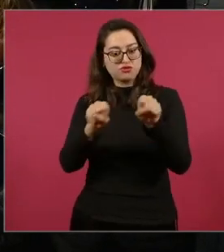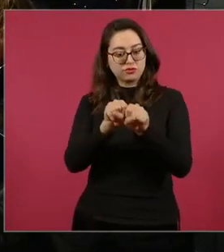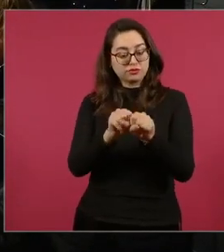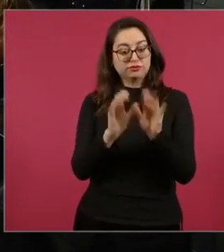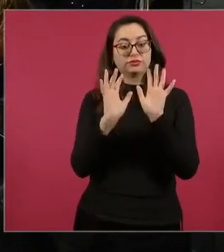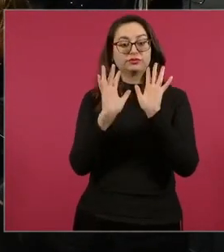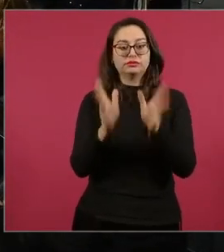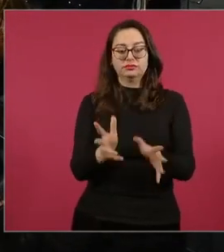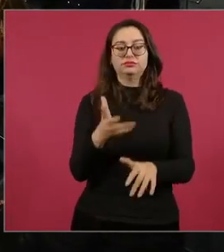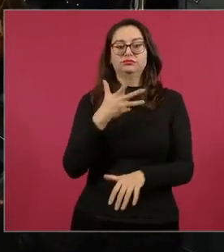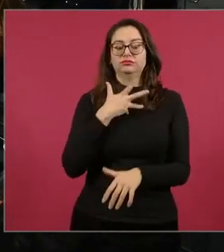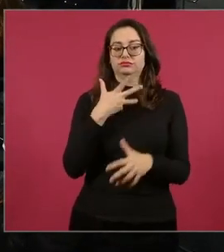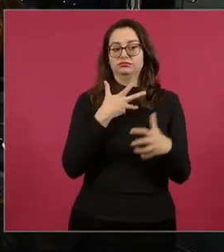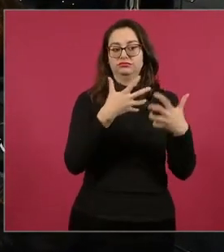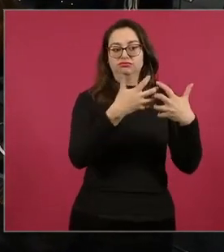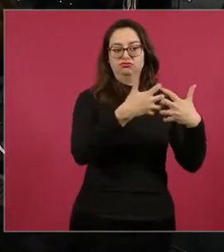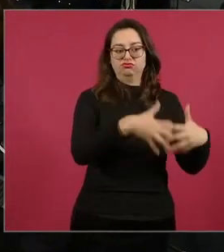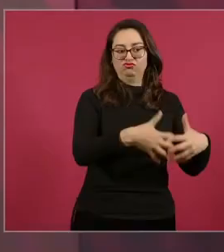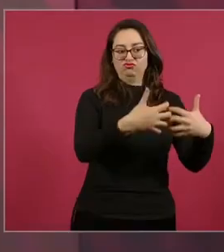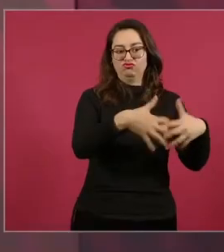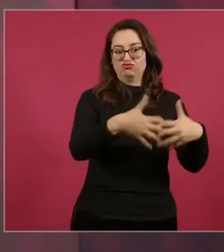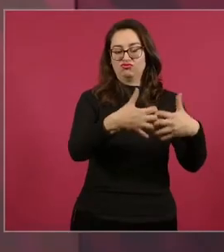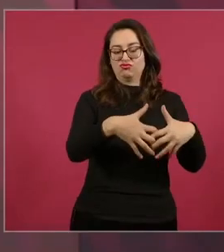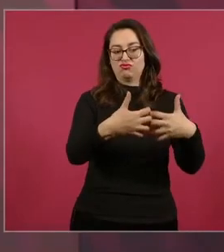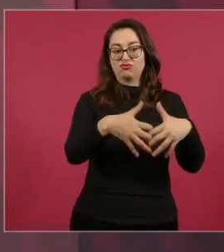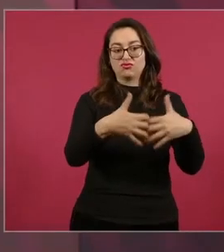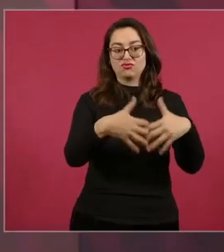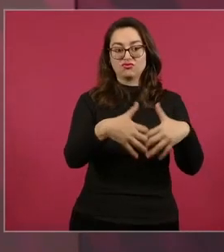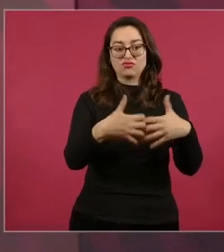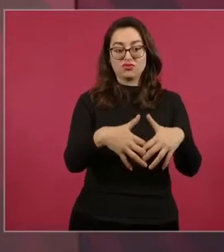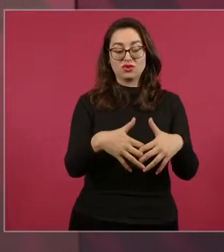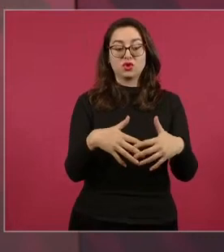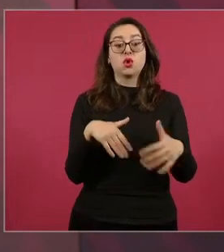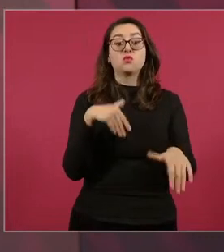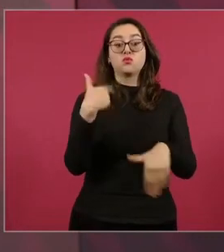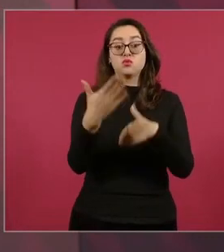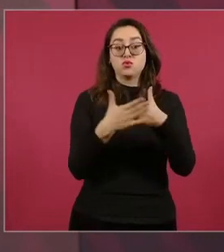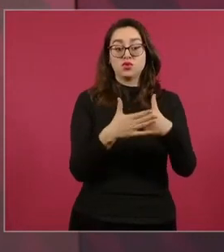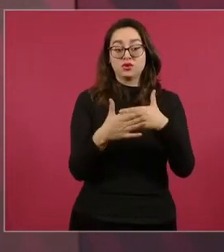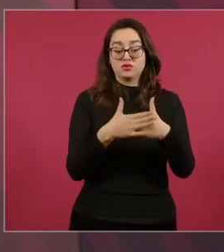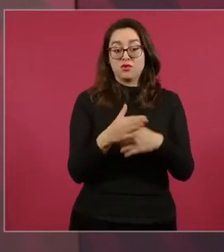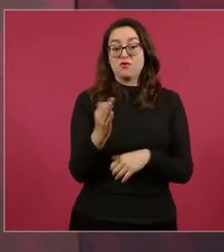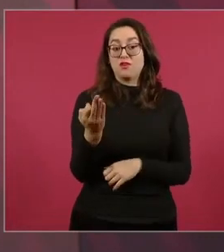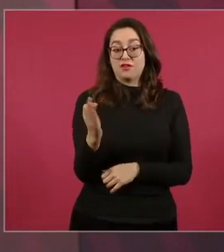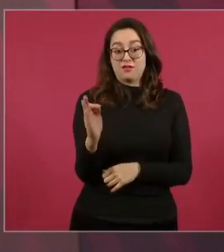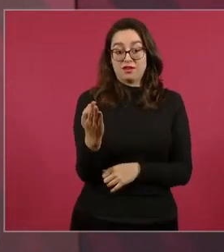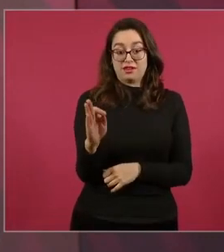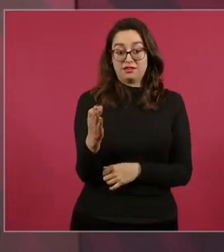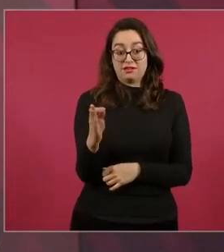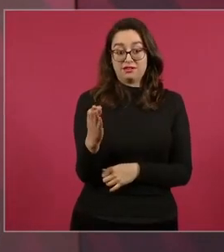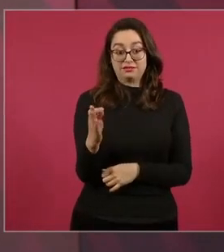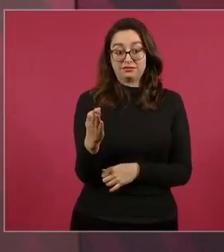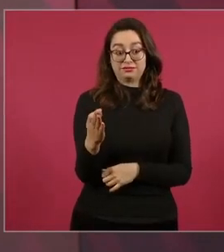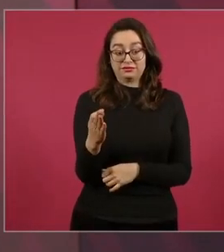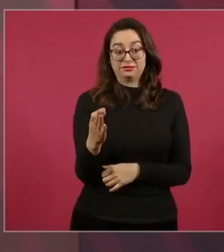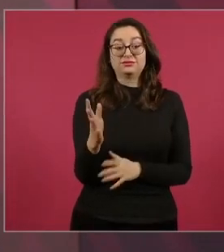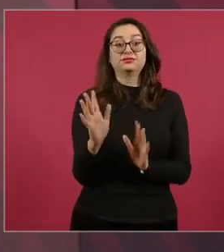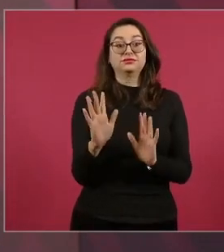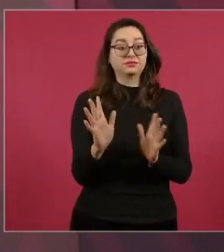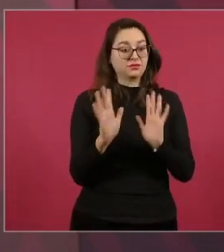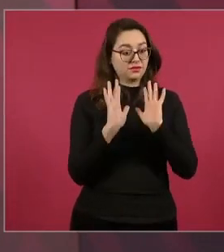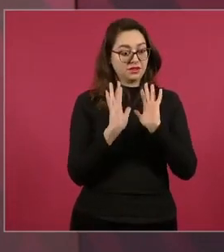costa. A mediados del mes próximo ya empiezan a